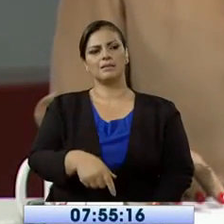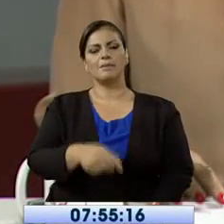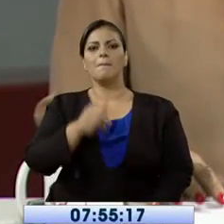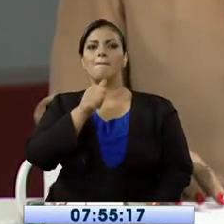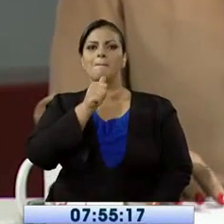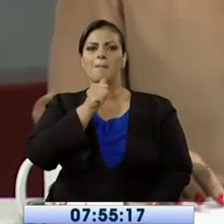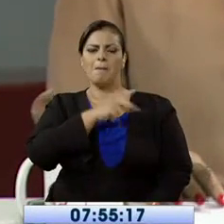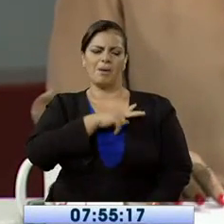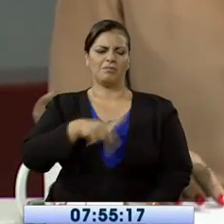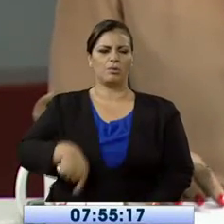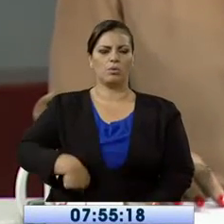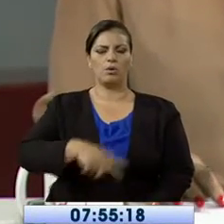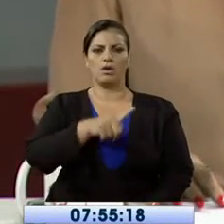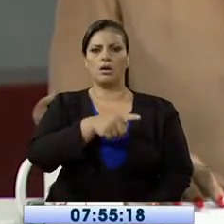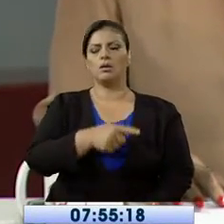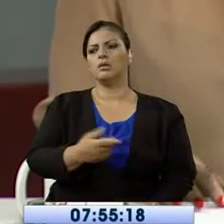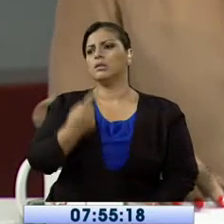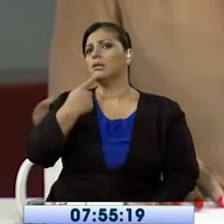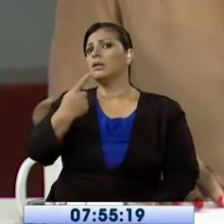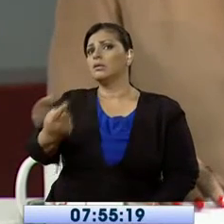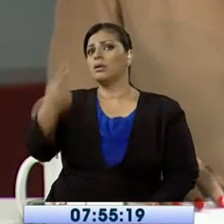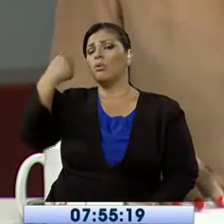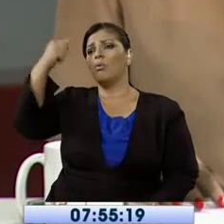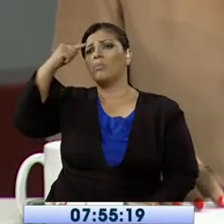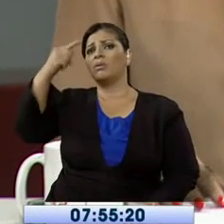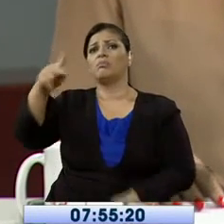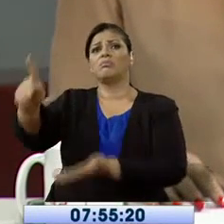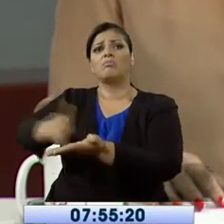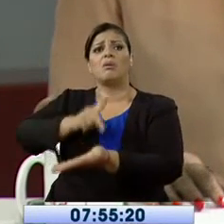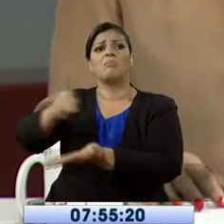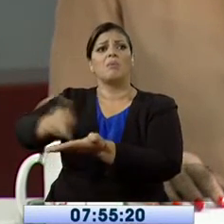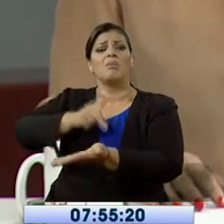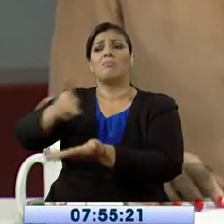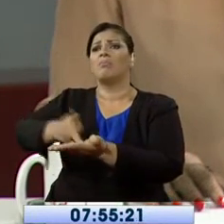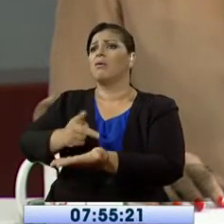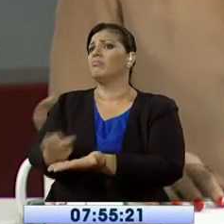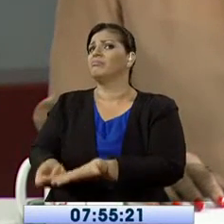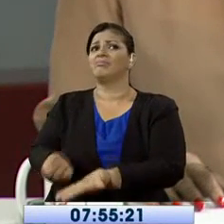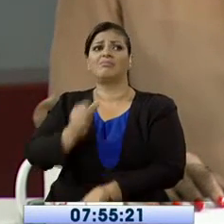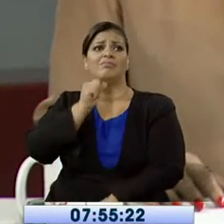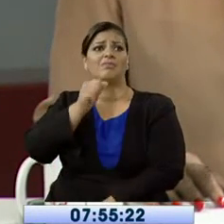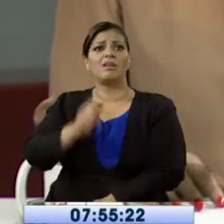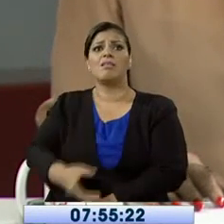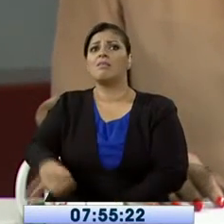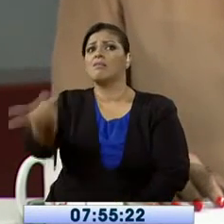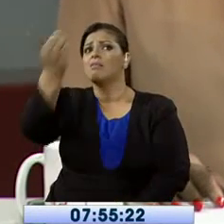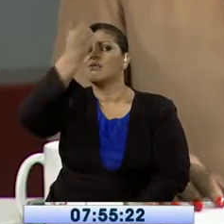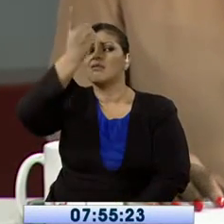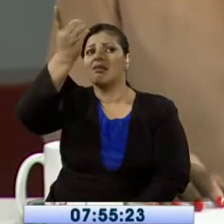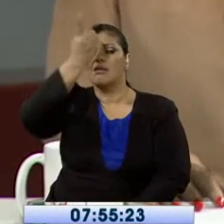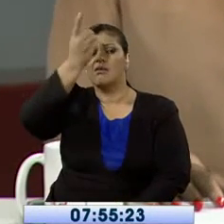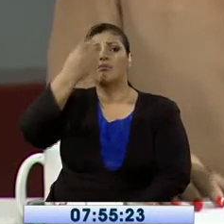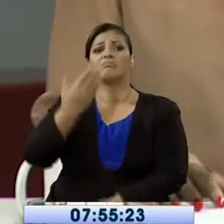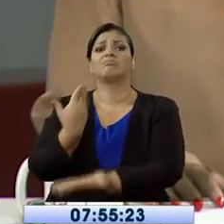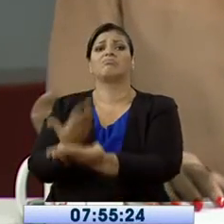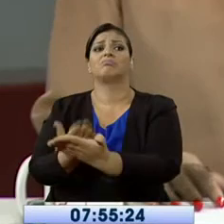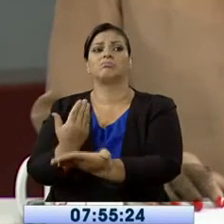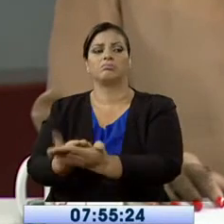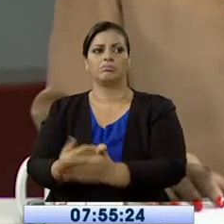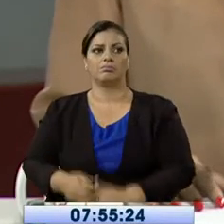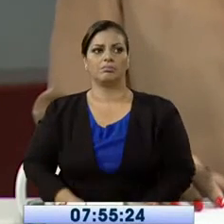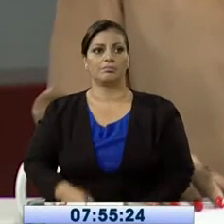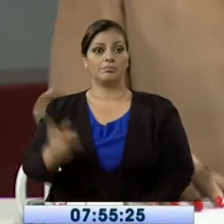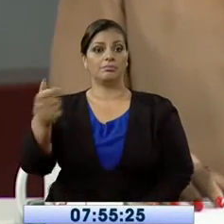esta situación los está desfinanciando. Por su parte, el coordinador zonal 8 explicó que aunque existió un desfase